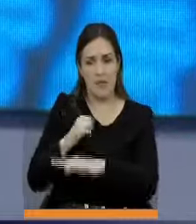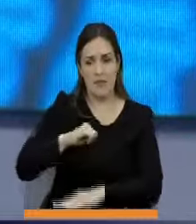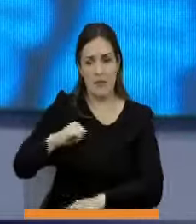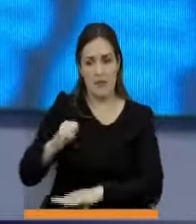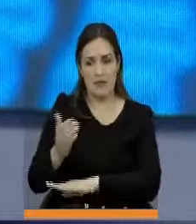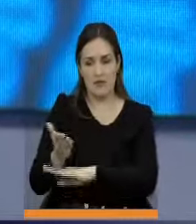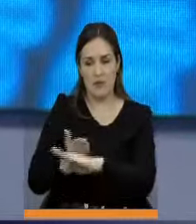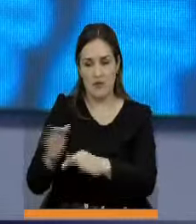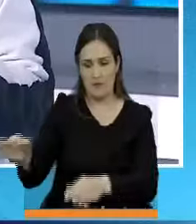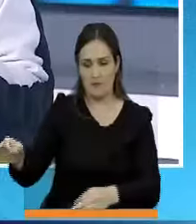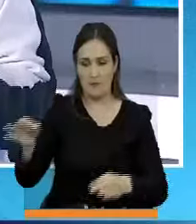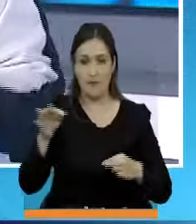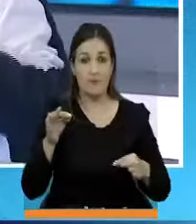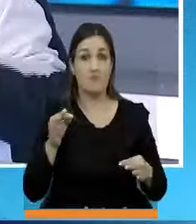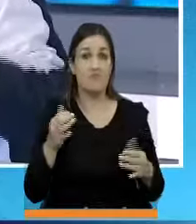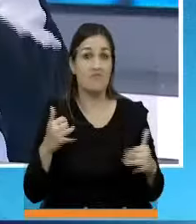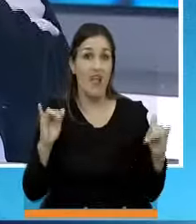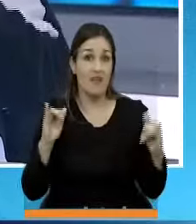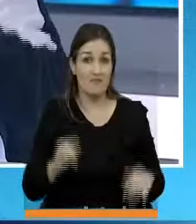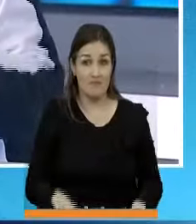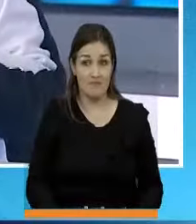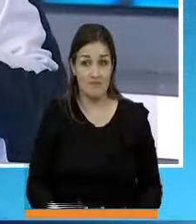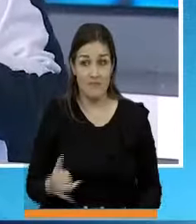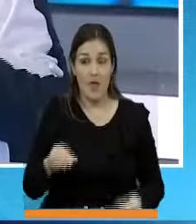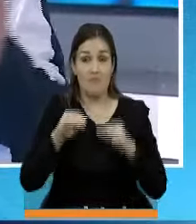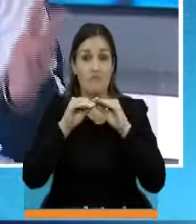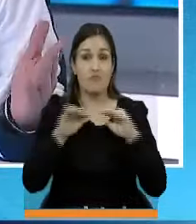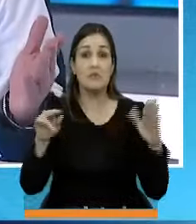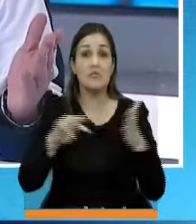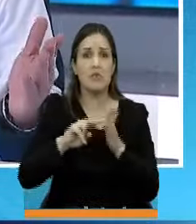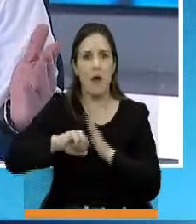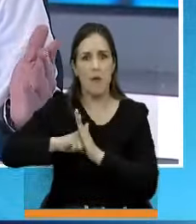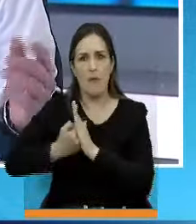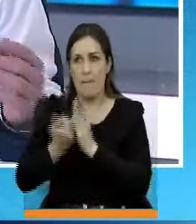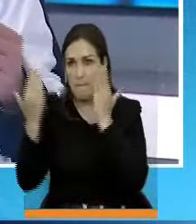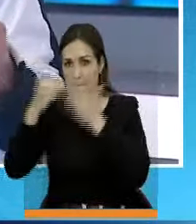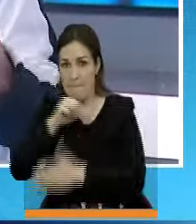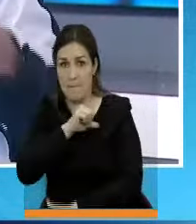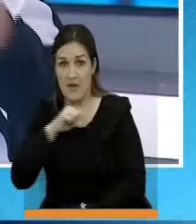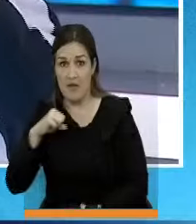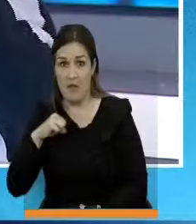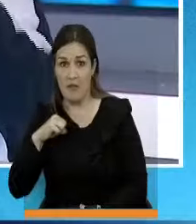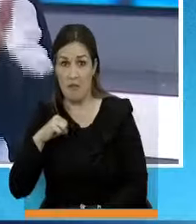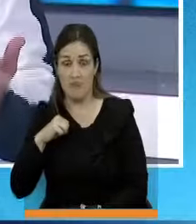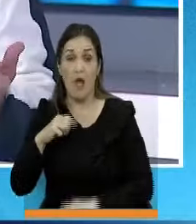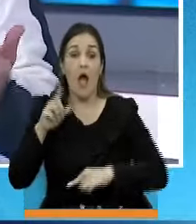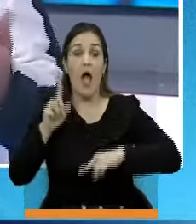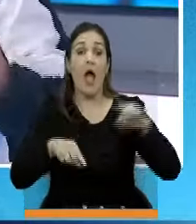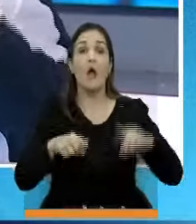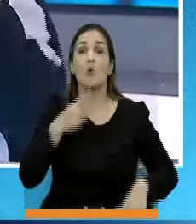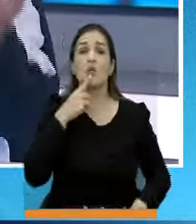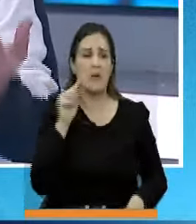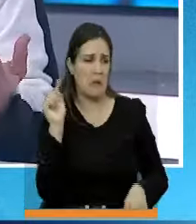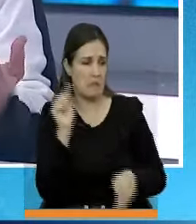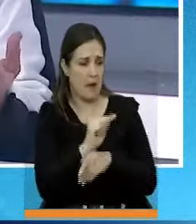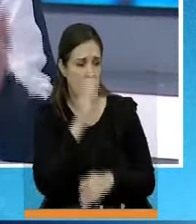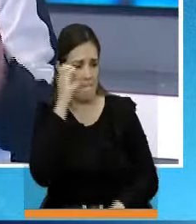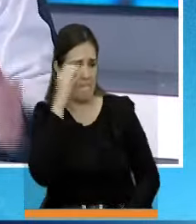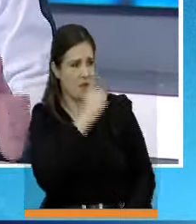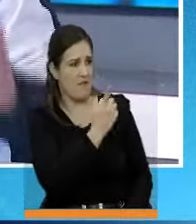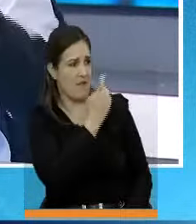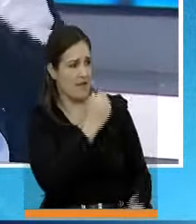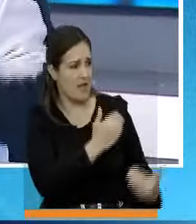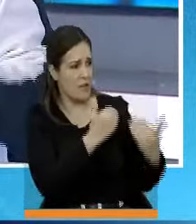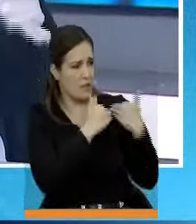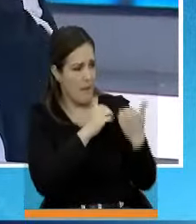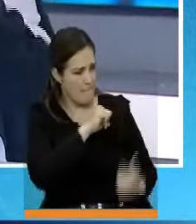petición, porque ya podemos hacerlo, porque ya fue desclasificado, porque otra de las cosas que han dicho es que el presidente fue irresponsable al leer ese documento.